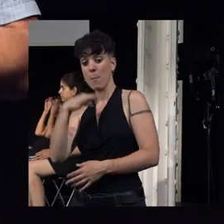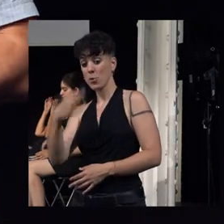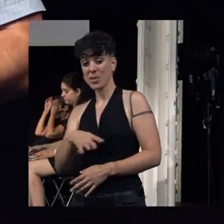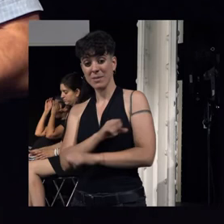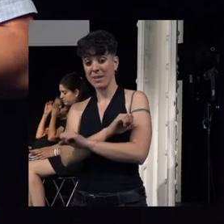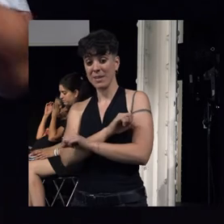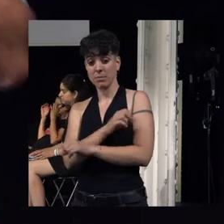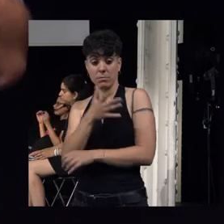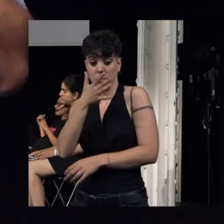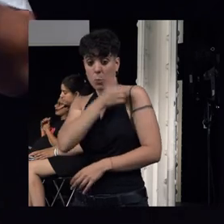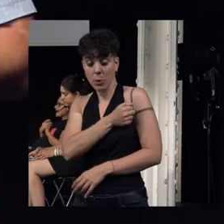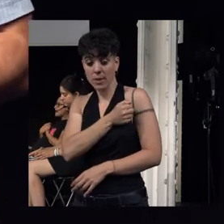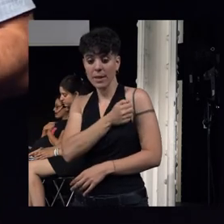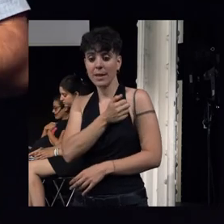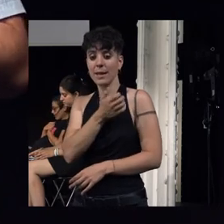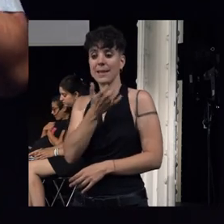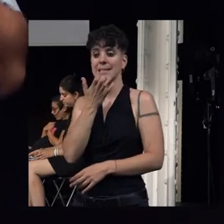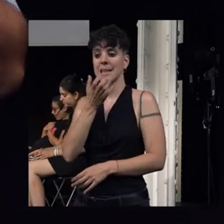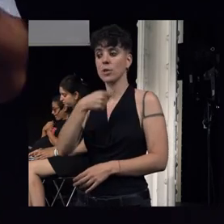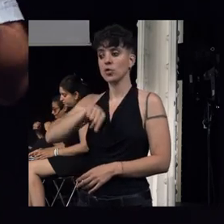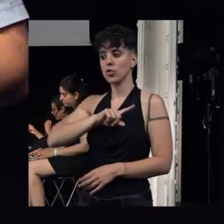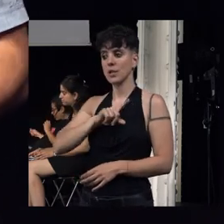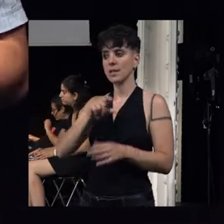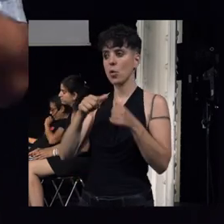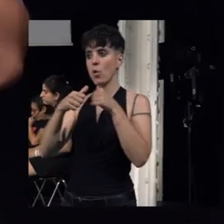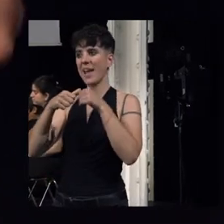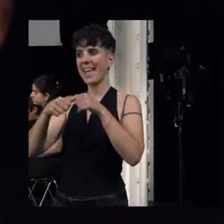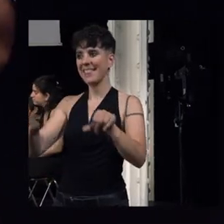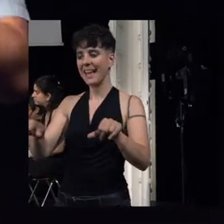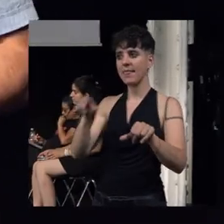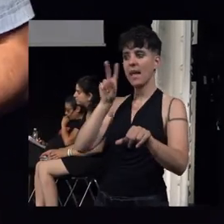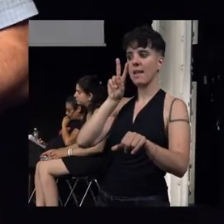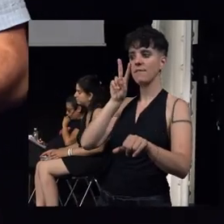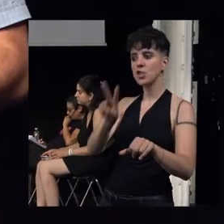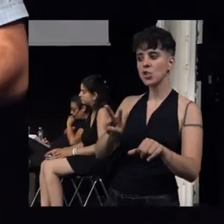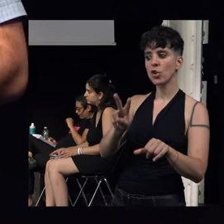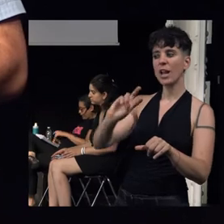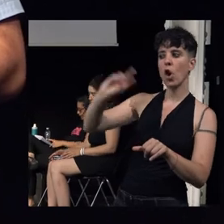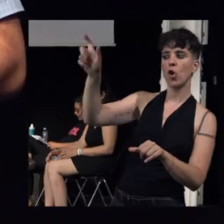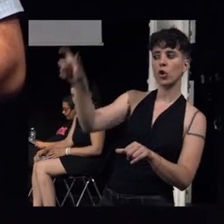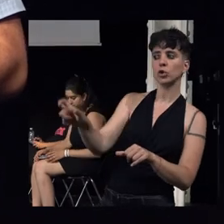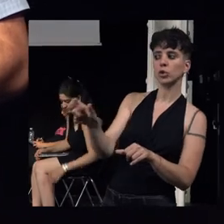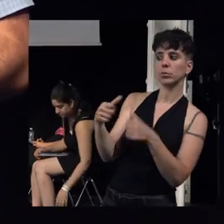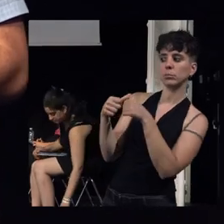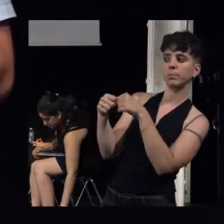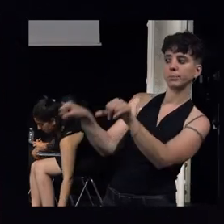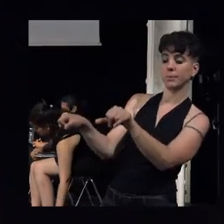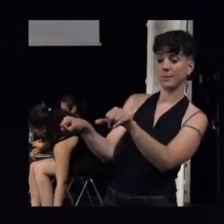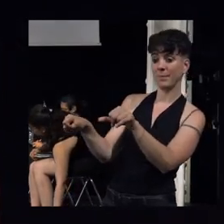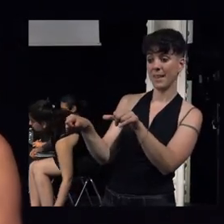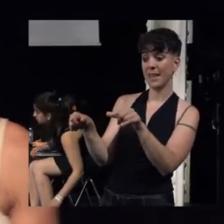tenemos esa etiqueta o esa visión o esa lectura en el otro. Y para eso